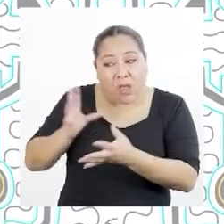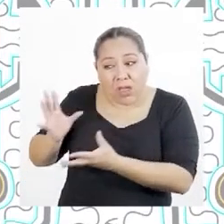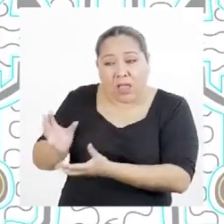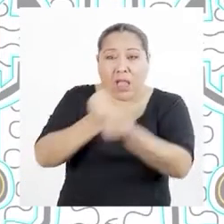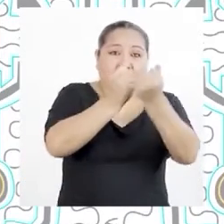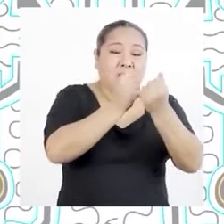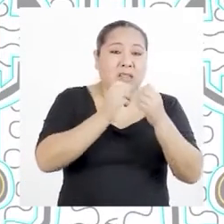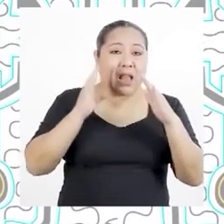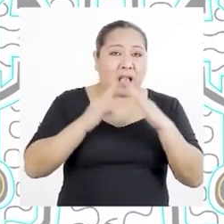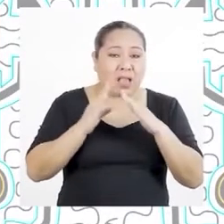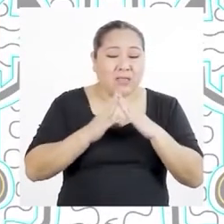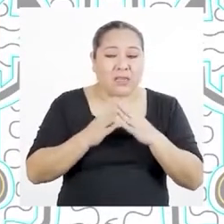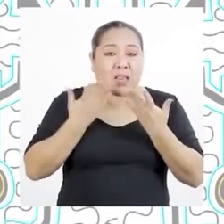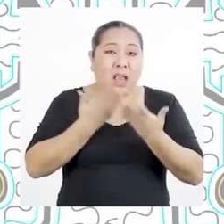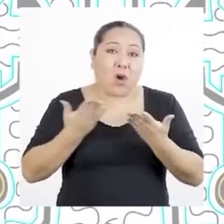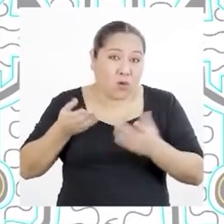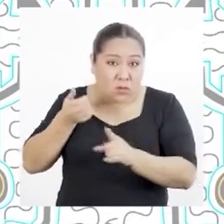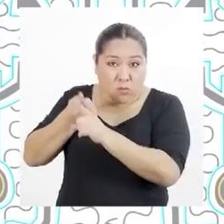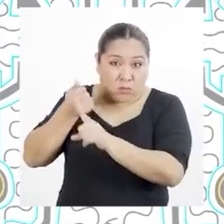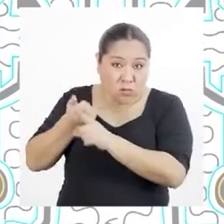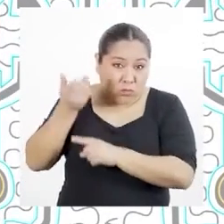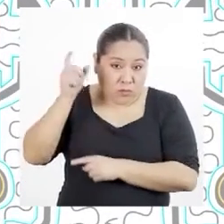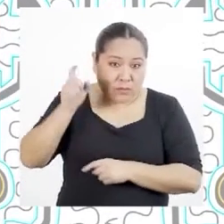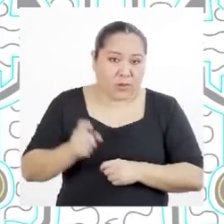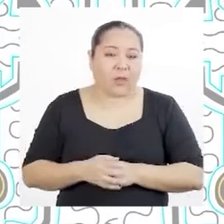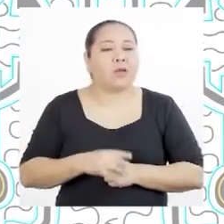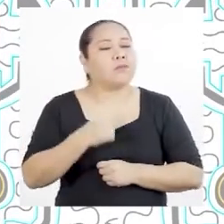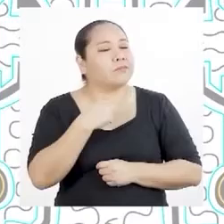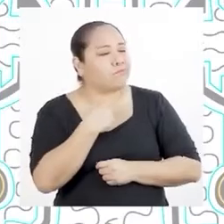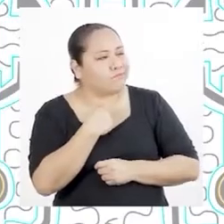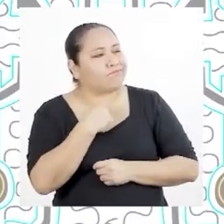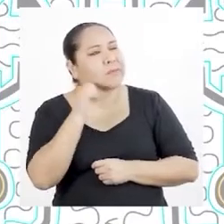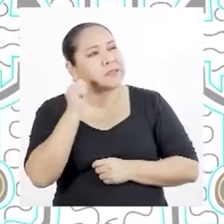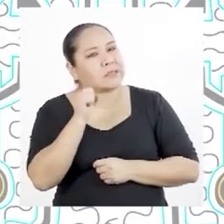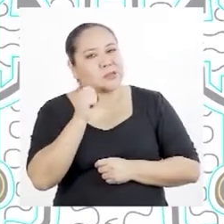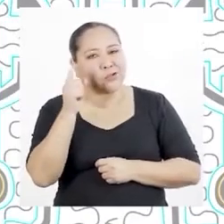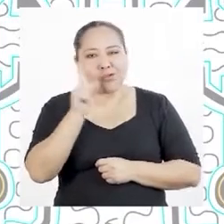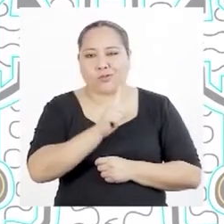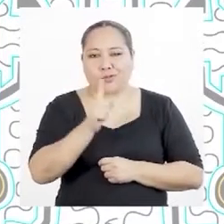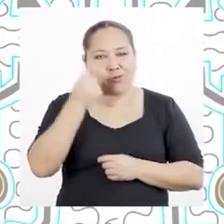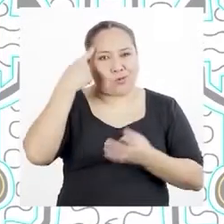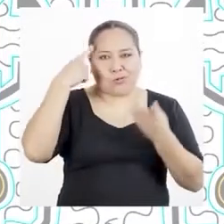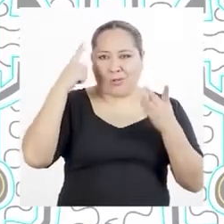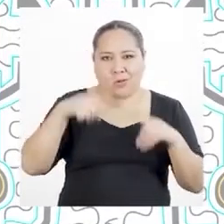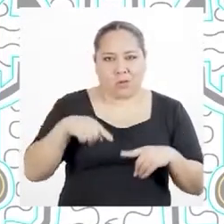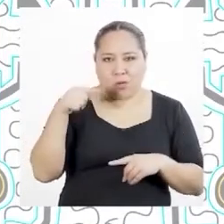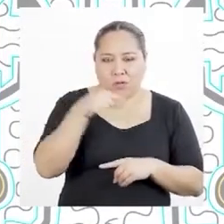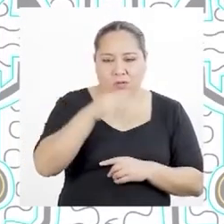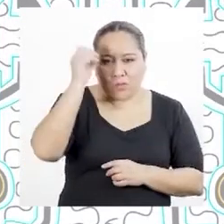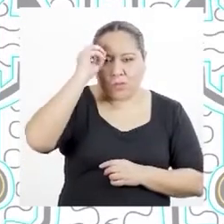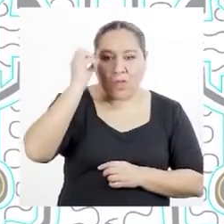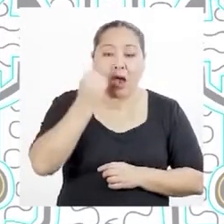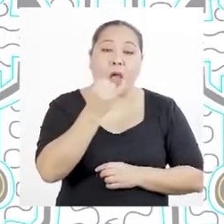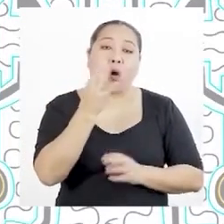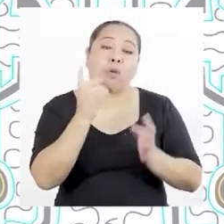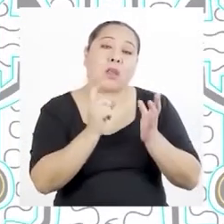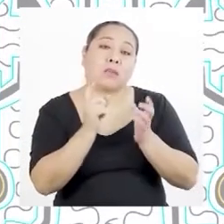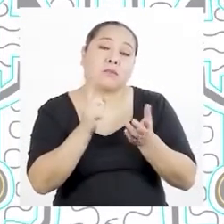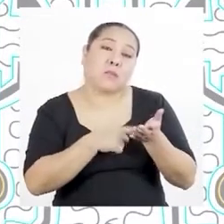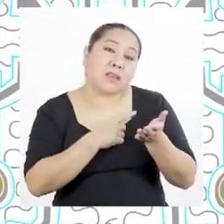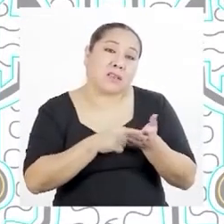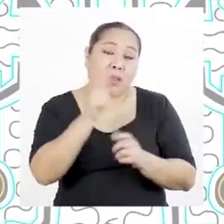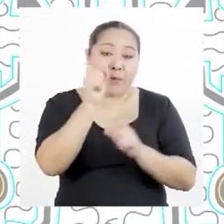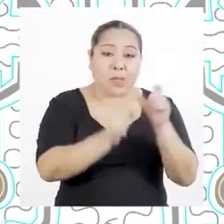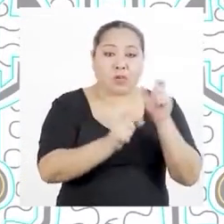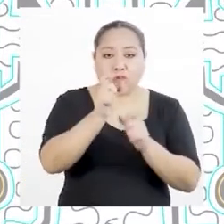la casa y todas las pertenencias de la familia. Déjeme decirle que no estoy de acuerdo con esa opinión, porque a veces los